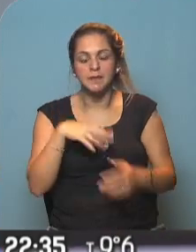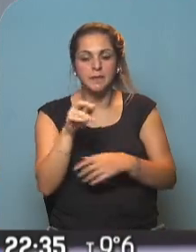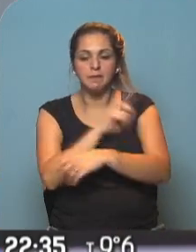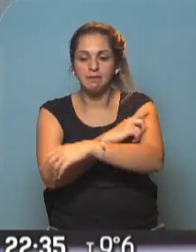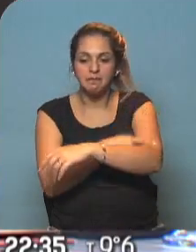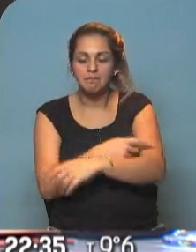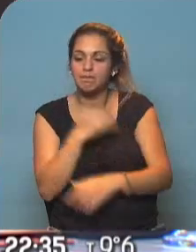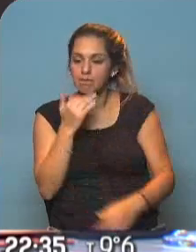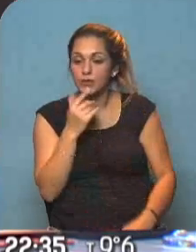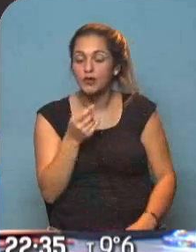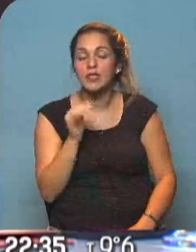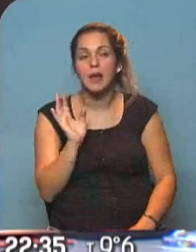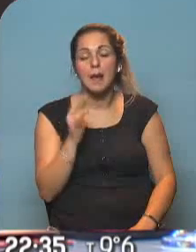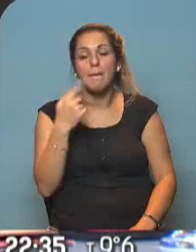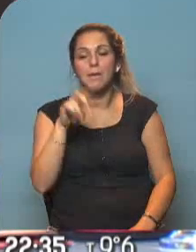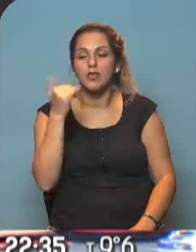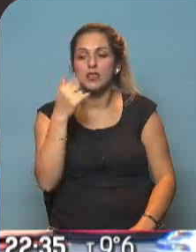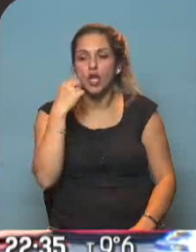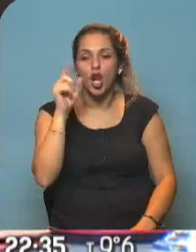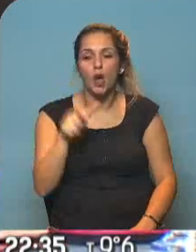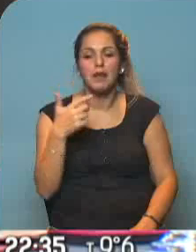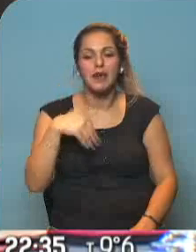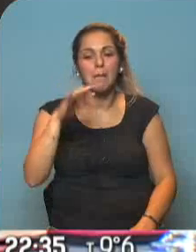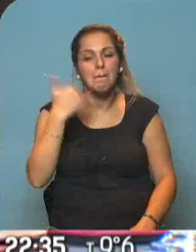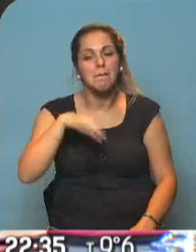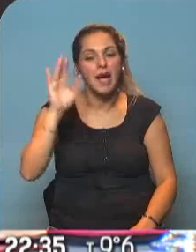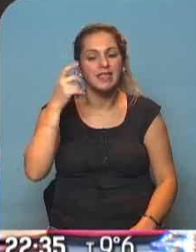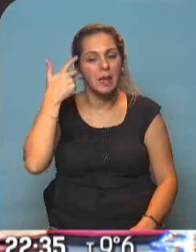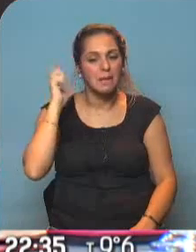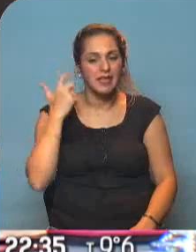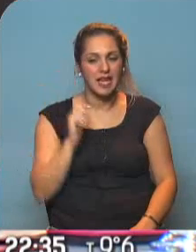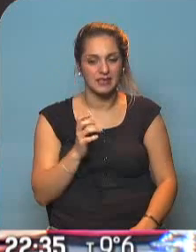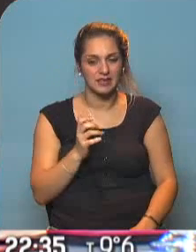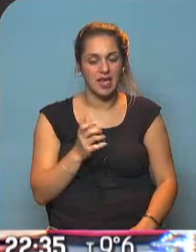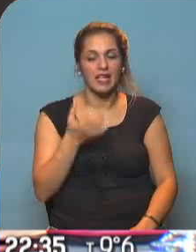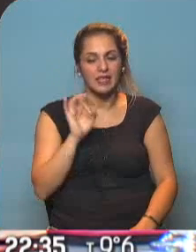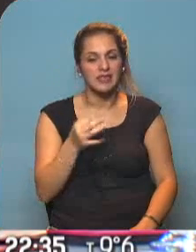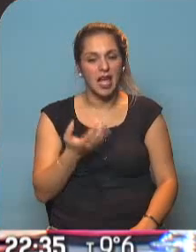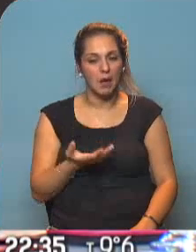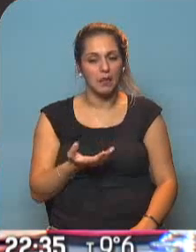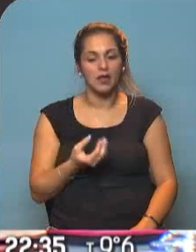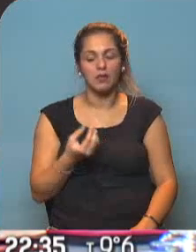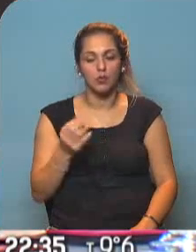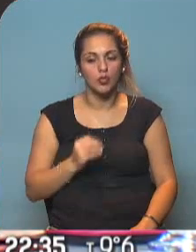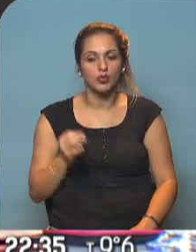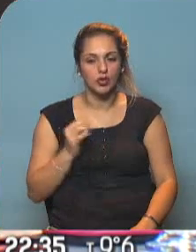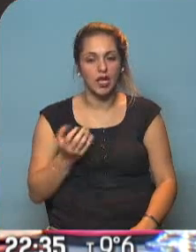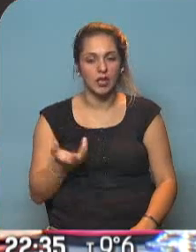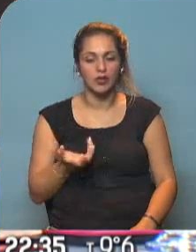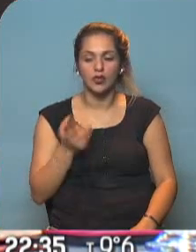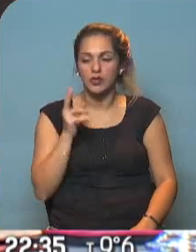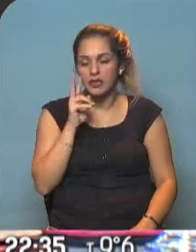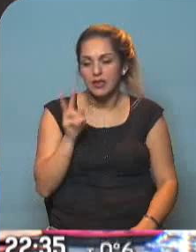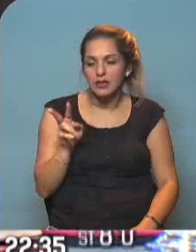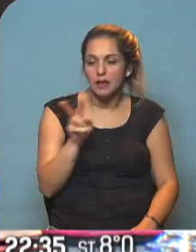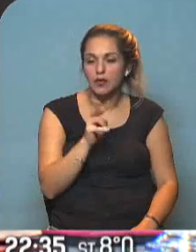la mayor experiencia, lo hablábamos antes en España también, es el que sabe cómo se mueven estas cosas, está viendo a los muchachos a ver cómo se las arreglan y está